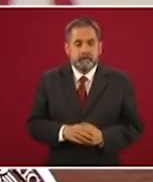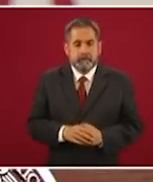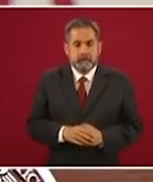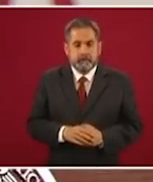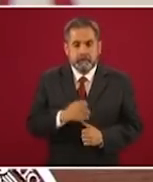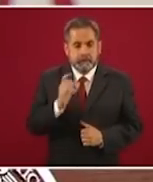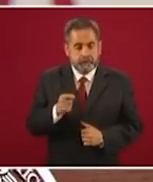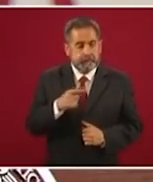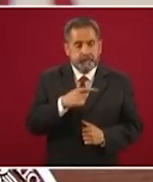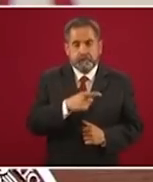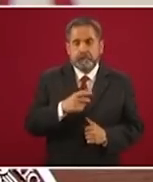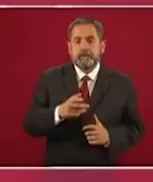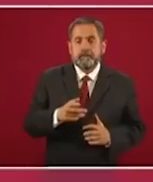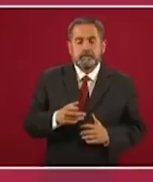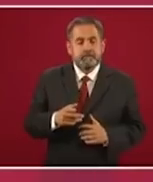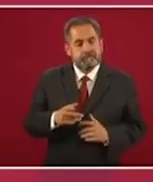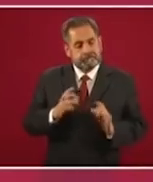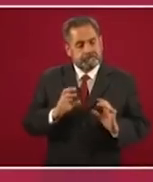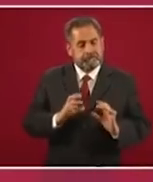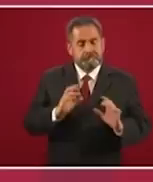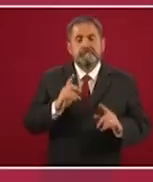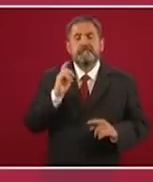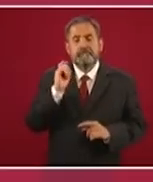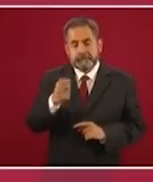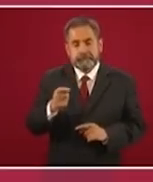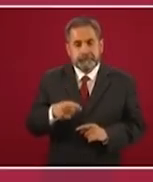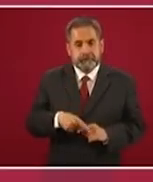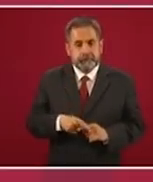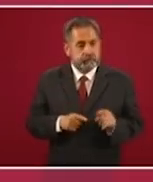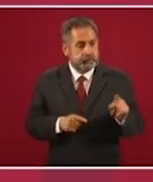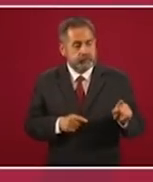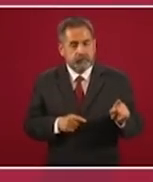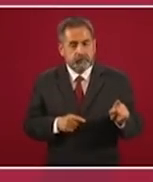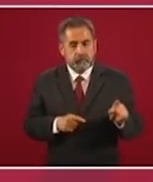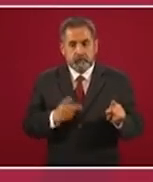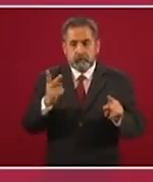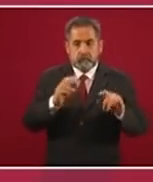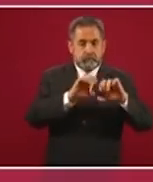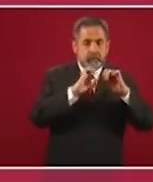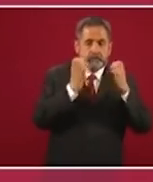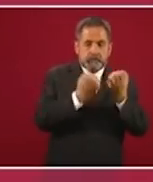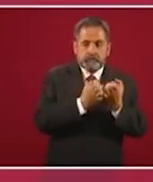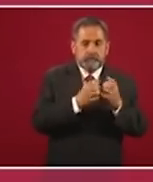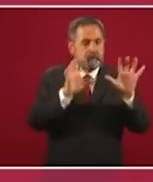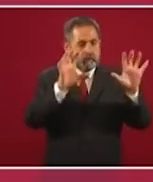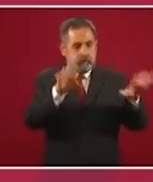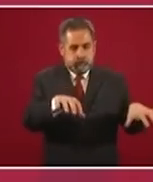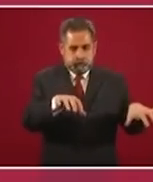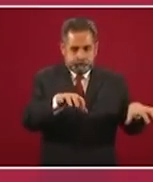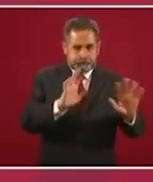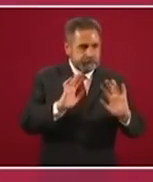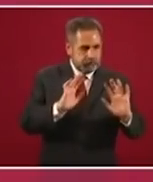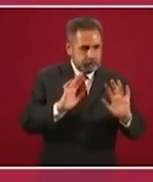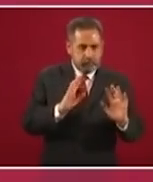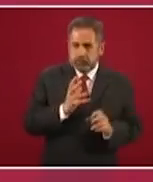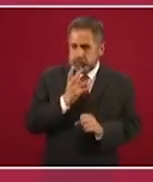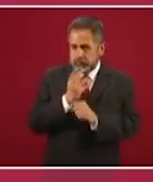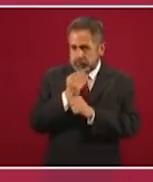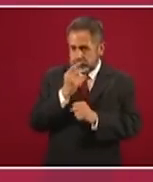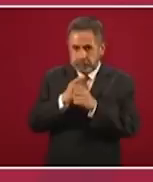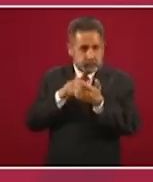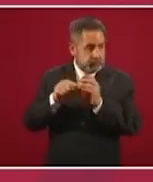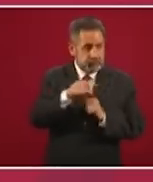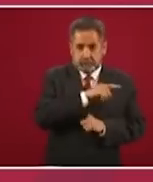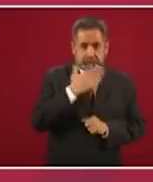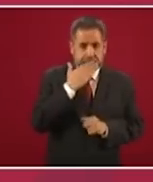se cuidó de mantener los dos estadios, ya se resolvió